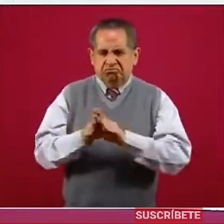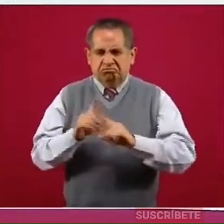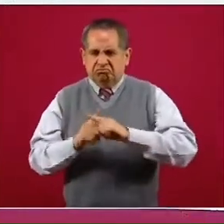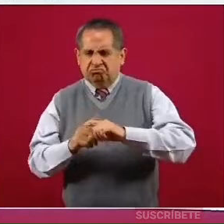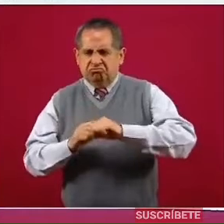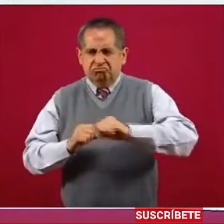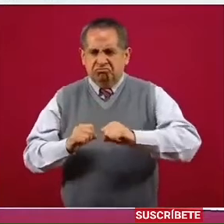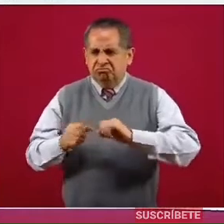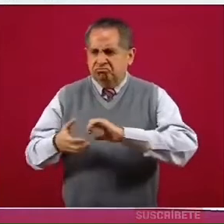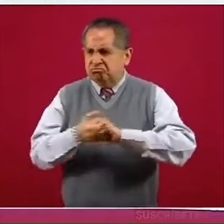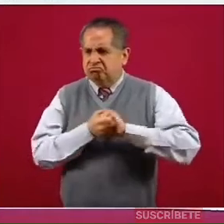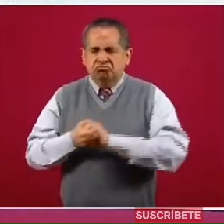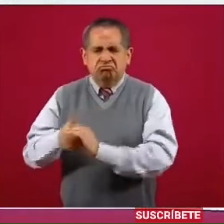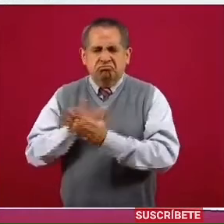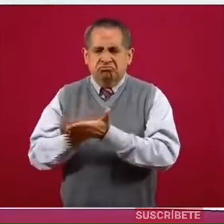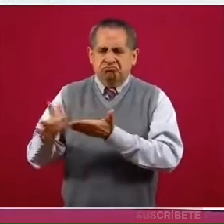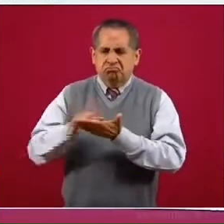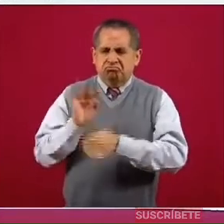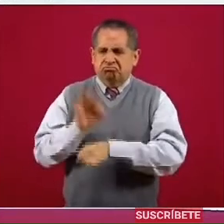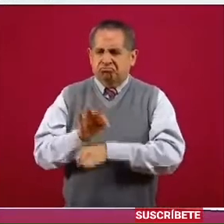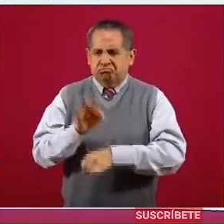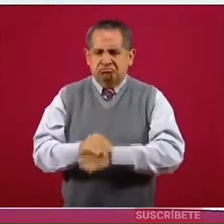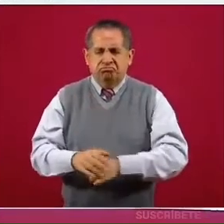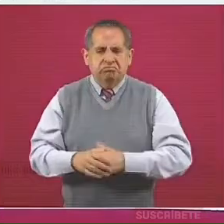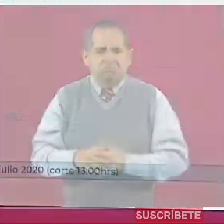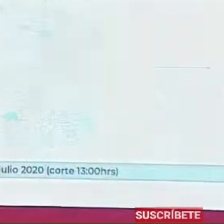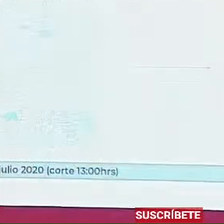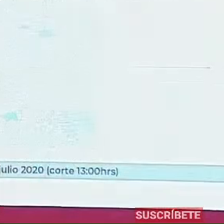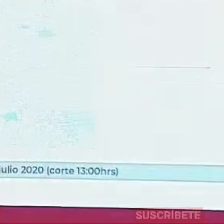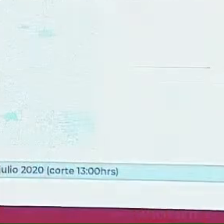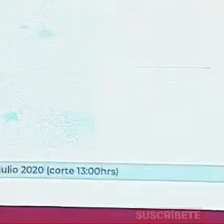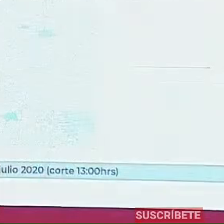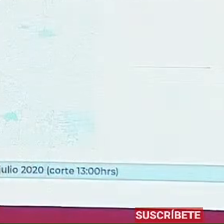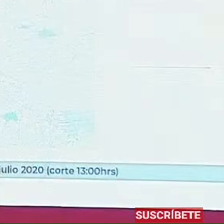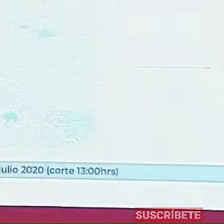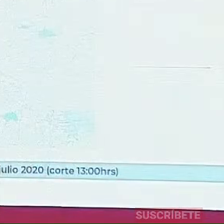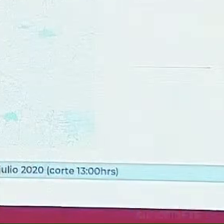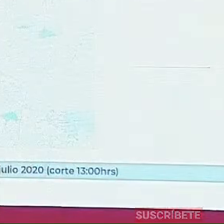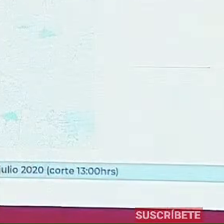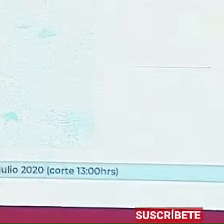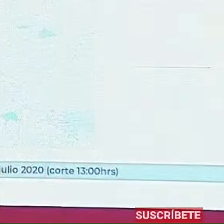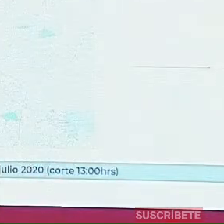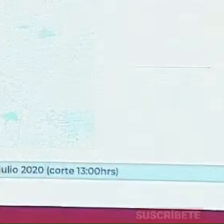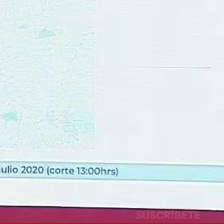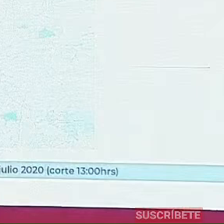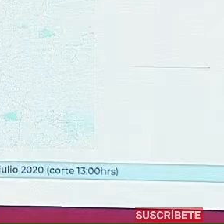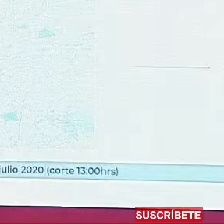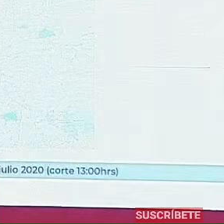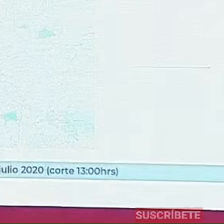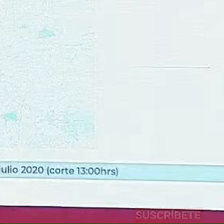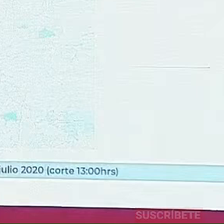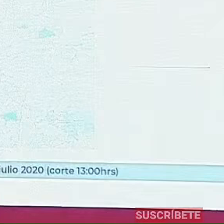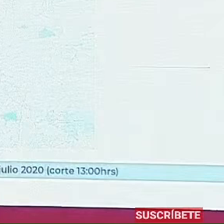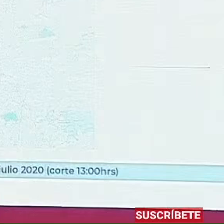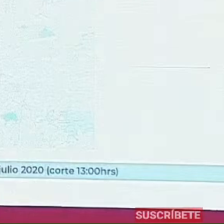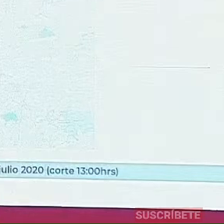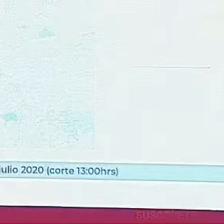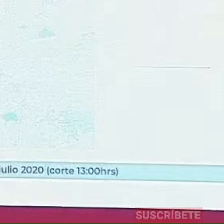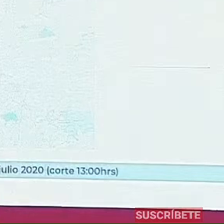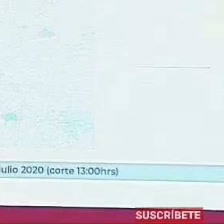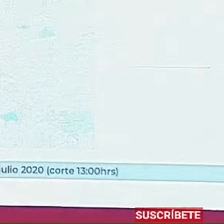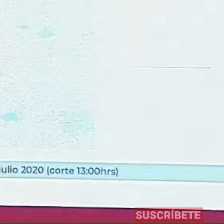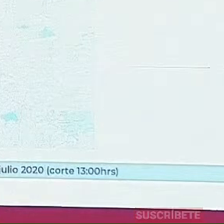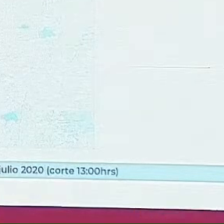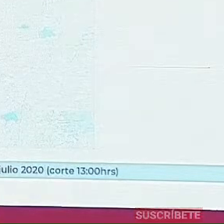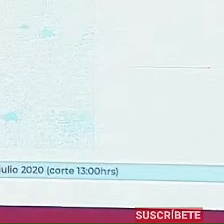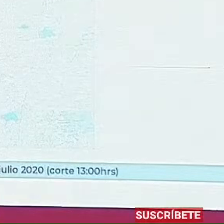actitud solidaria de protección e implementaron mecanismos de orientación a la comunidad para promover que